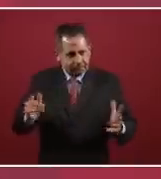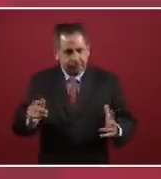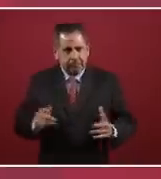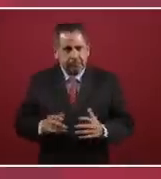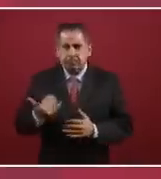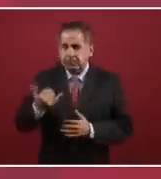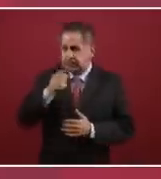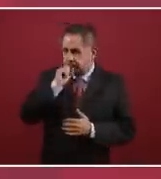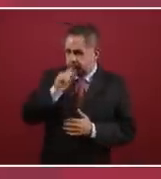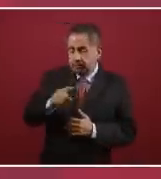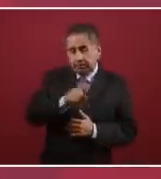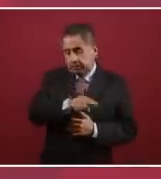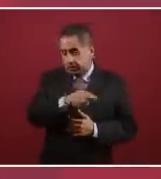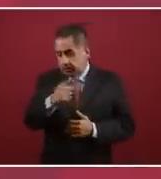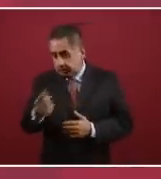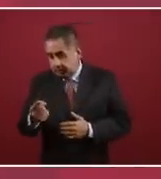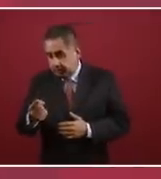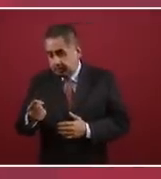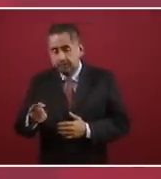y también,